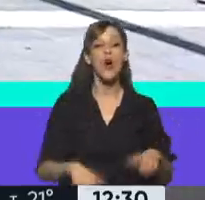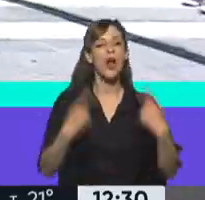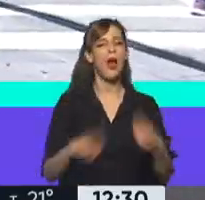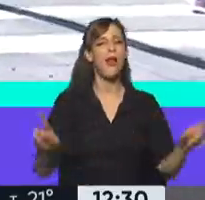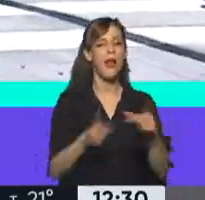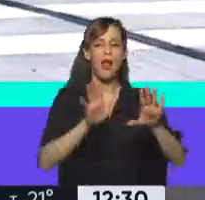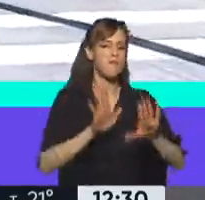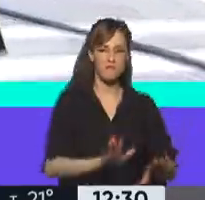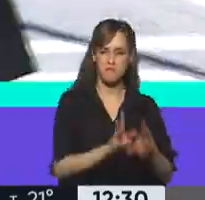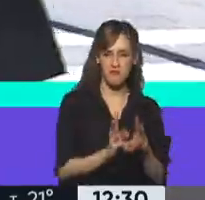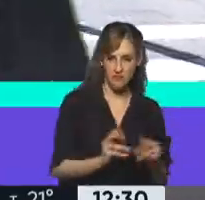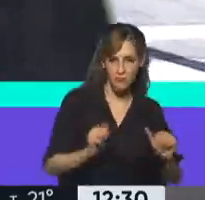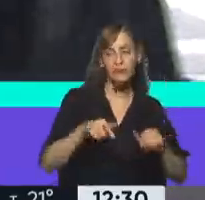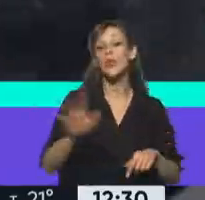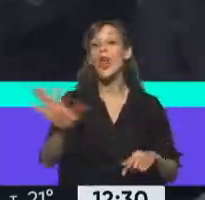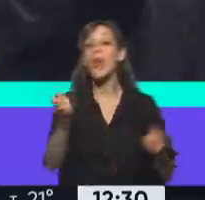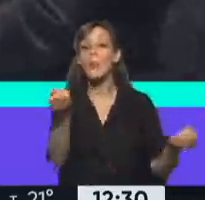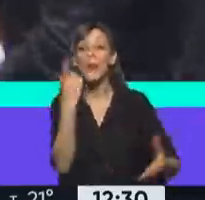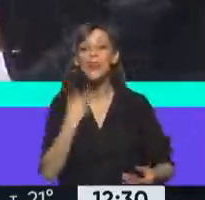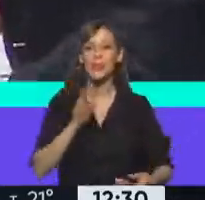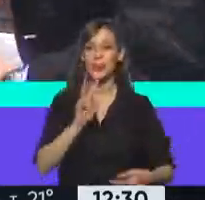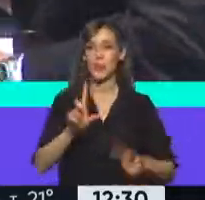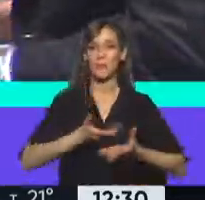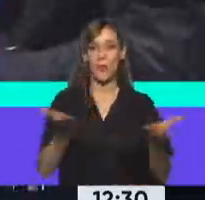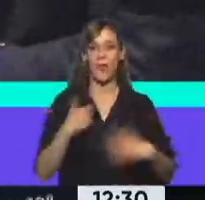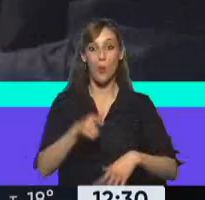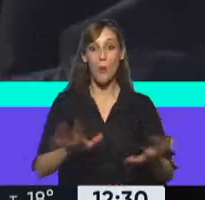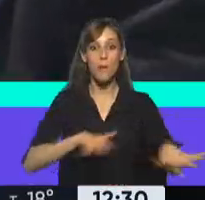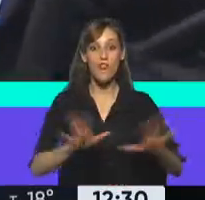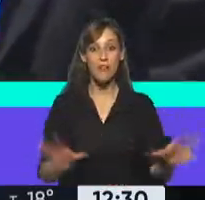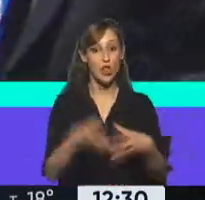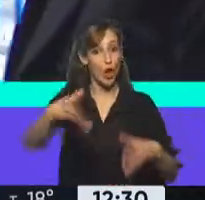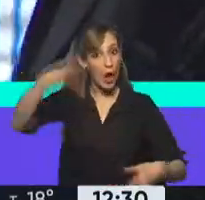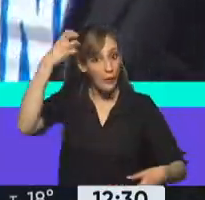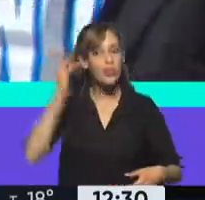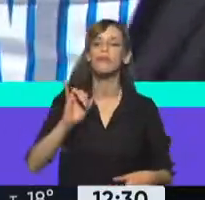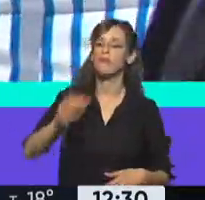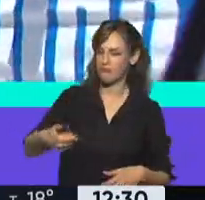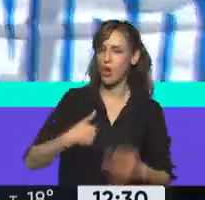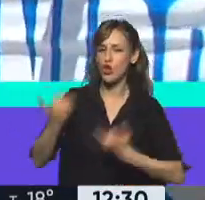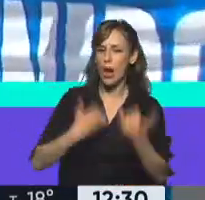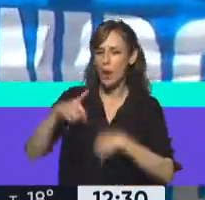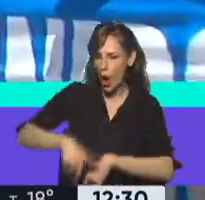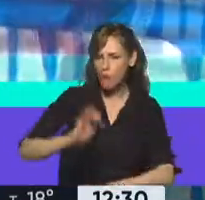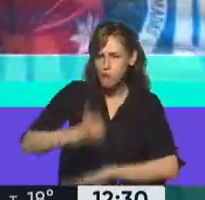¿Qué tal? Buen día, ¿cómo están? De la televisión pública. Bueno, Movimiento Evita, ¿verdad? Sí. Bueno, cuéntame, ¿por qué estás acá en la plaza hoy?